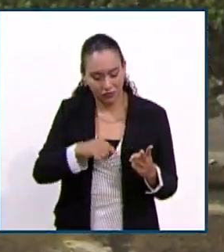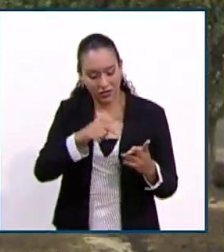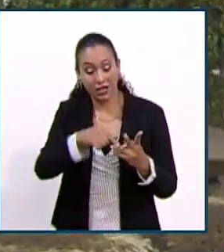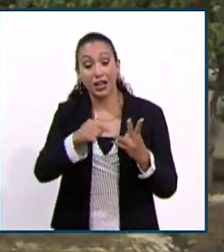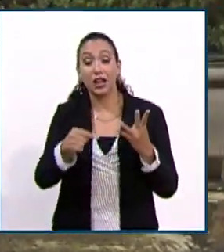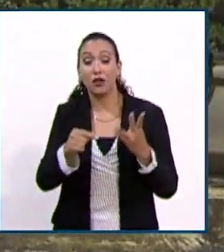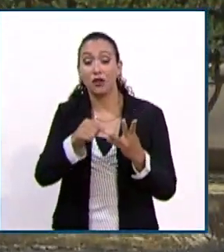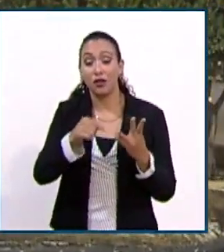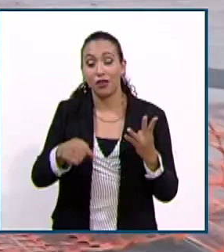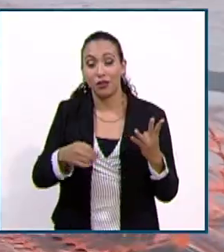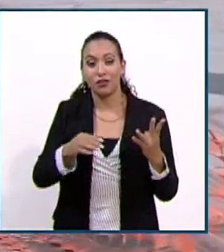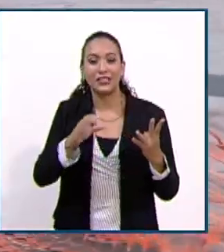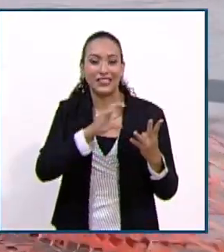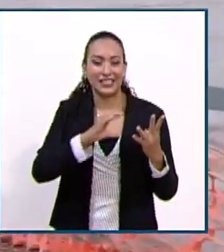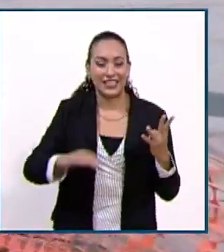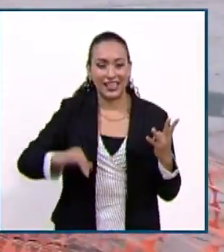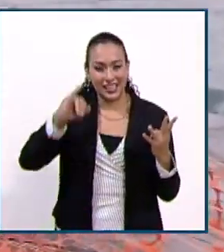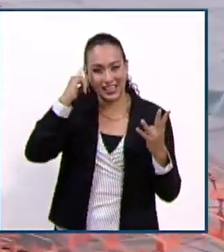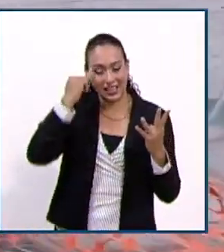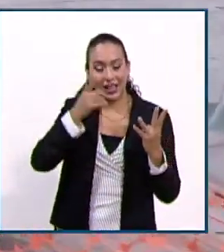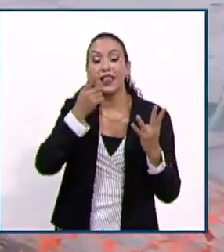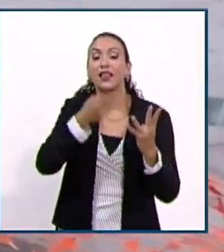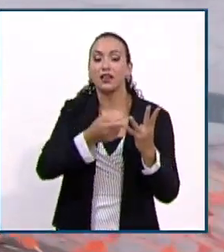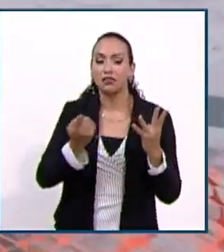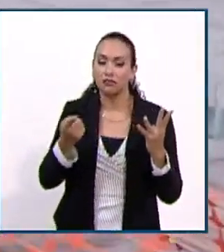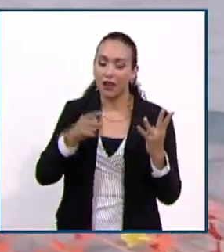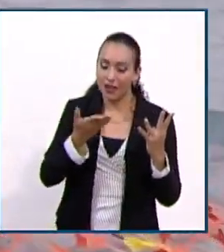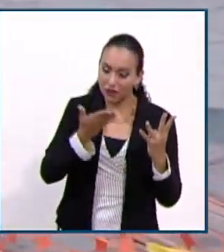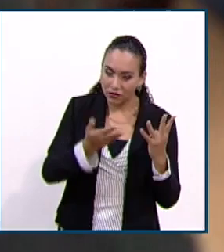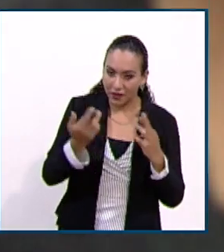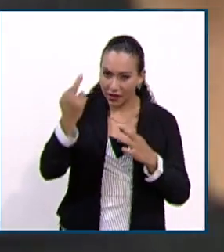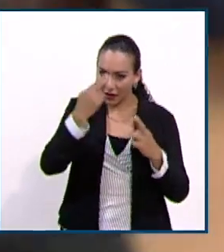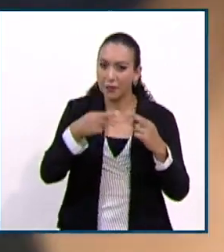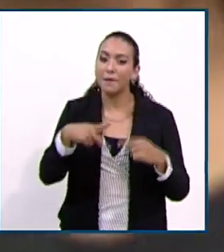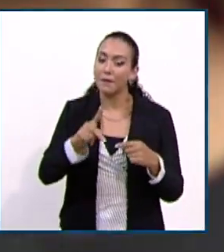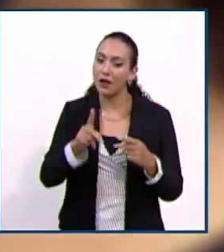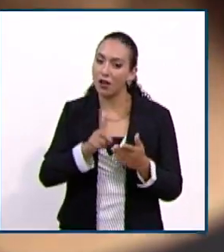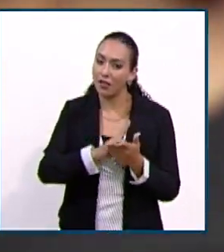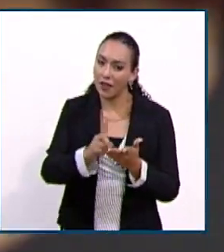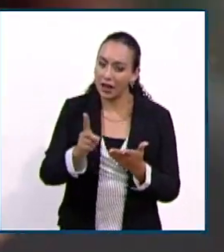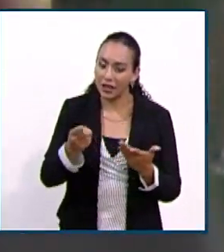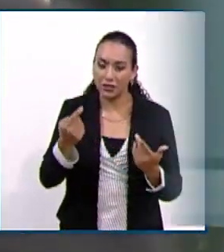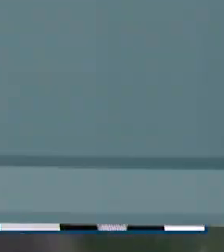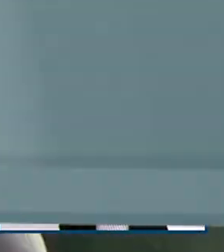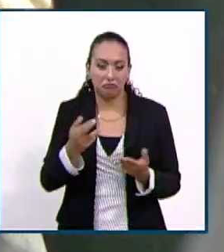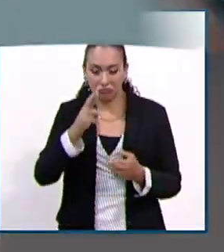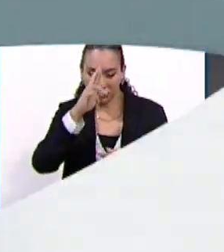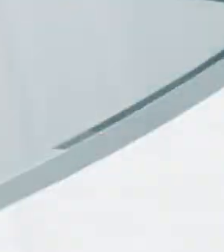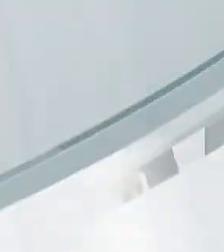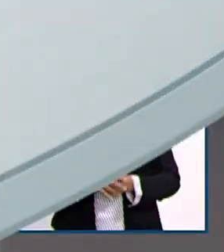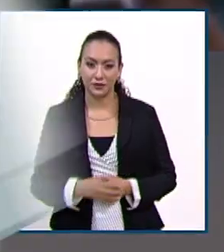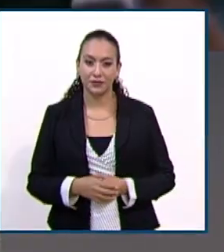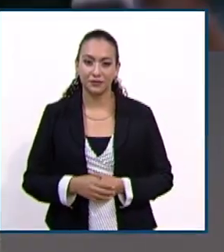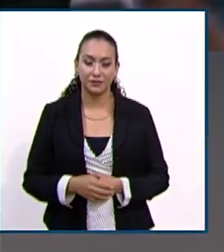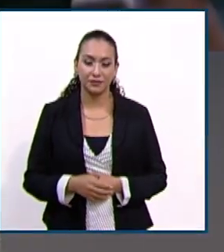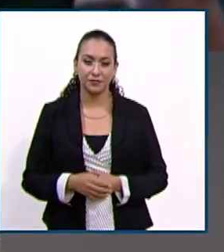2 candidaturas indígenas se ordenó su registro, pues no se respetó su derecho de audiencia.